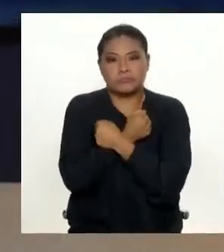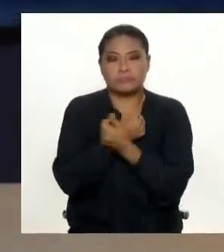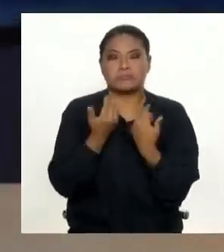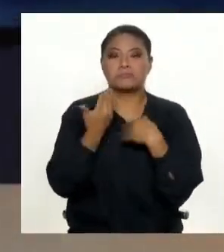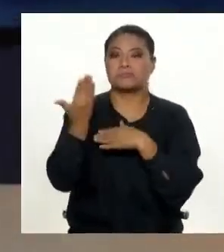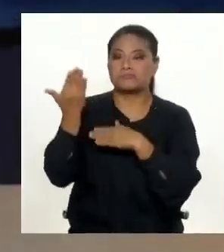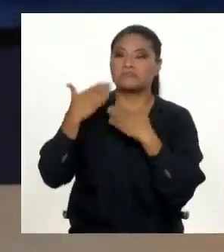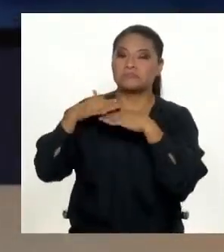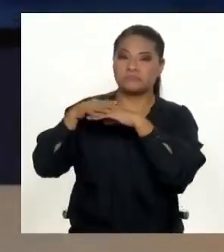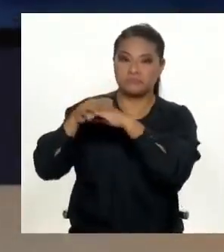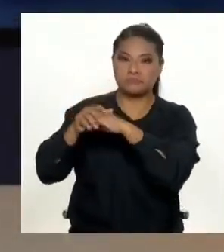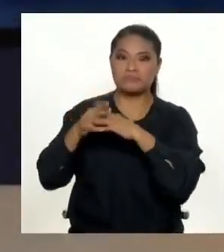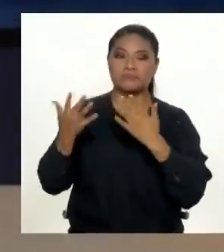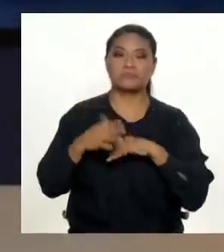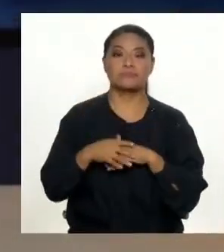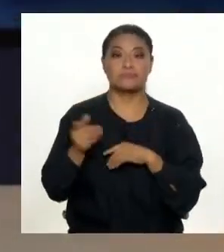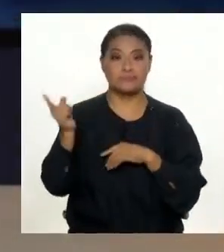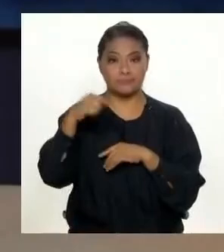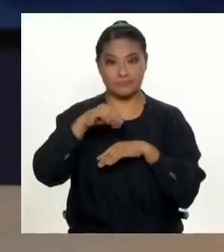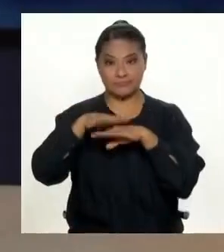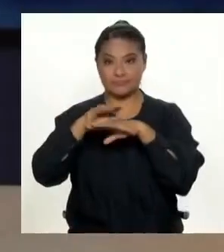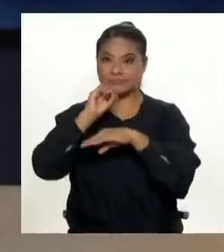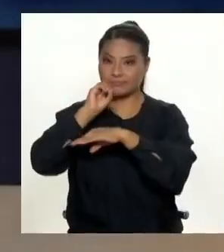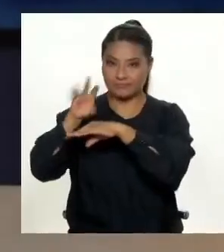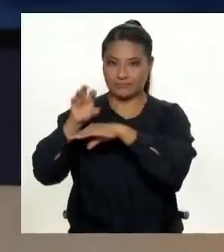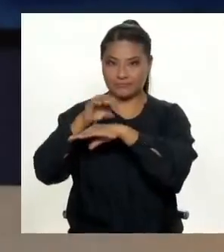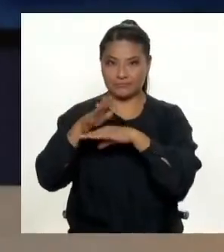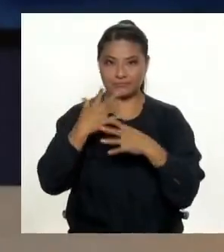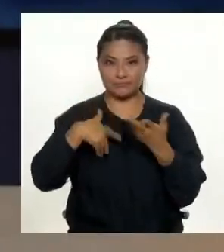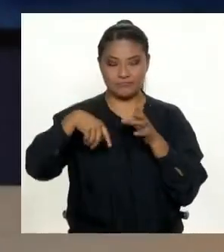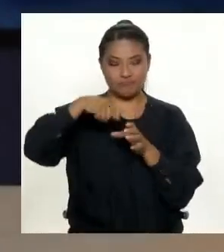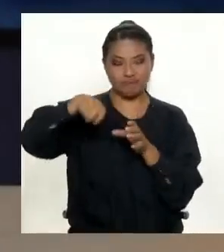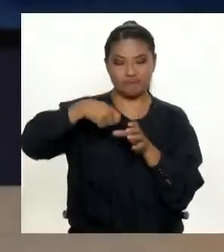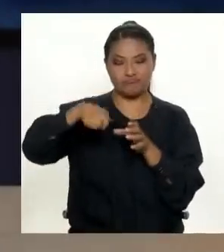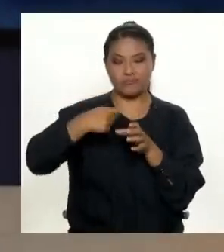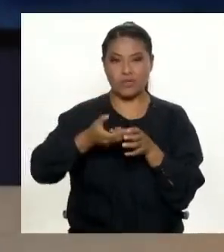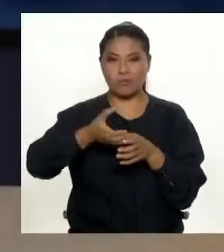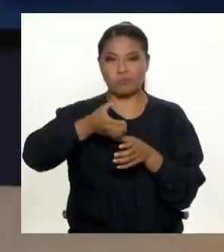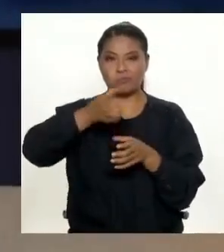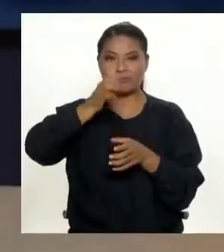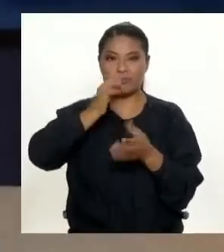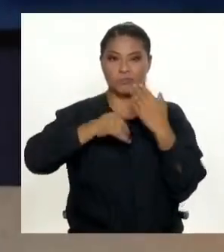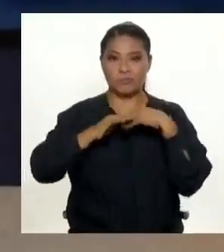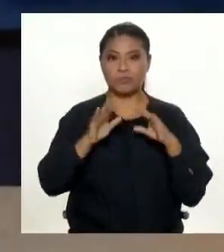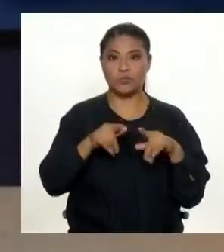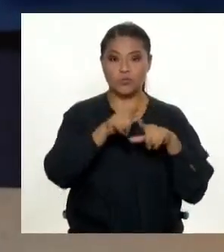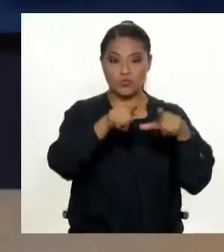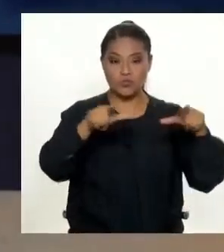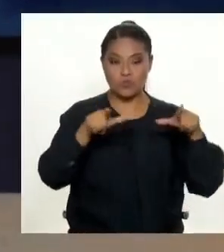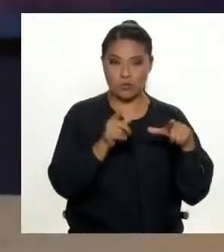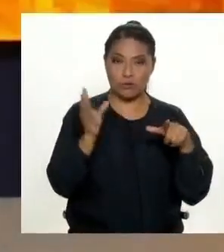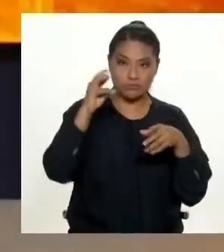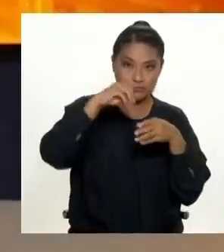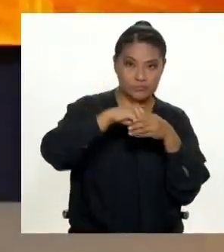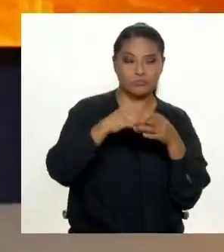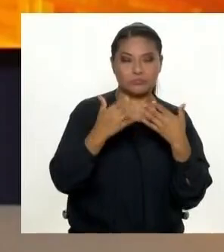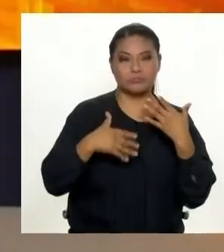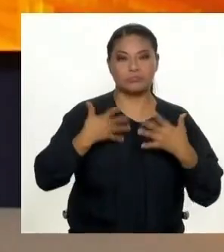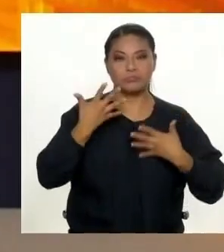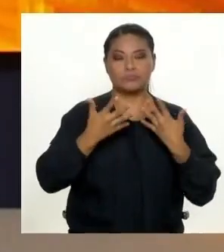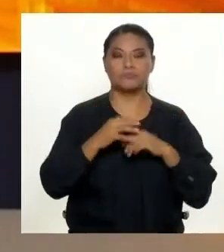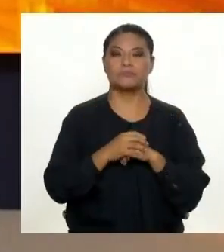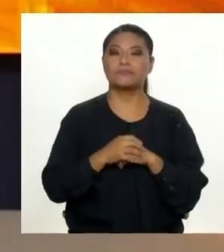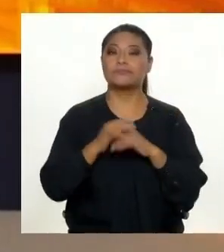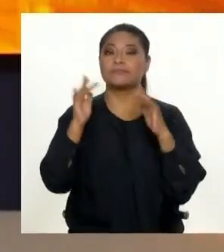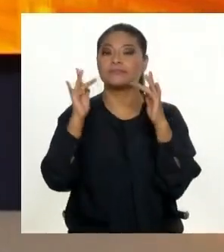se quieren calentar, ahí por interno te pasamos unos datitos de San Blas, donde pueden ir a pasar una noche increíble, estamos seguros. Y la señal de todos los peruanos,